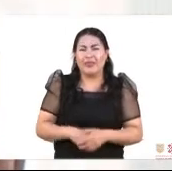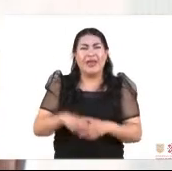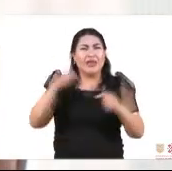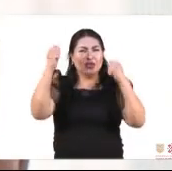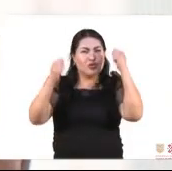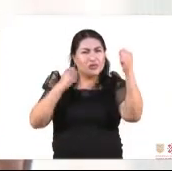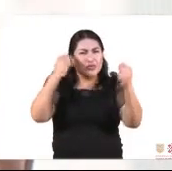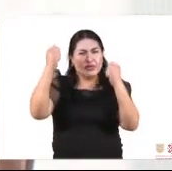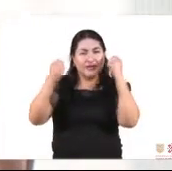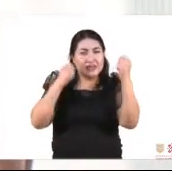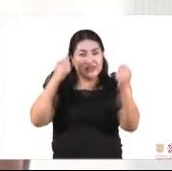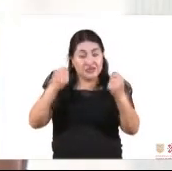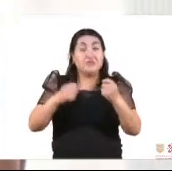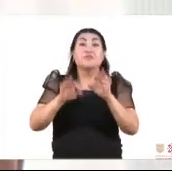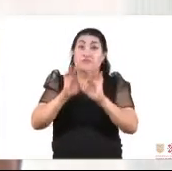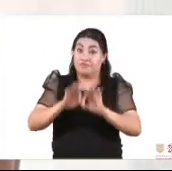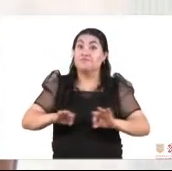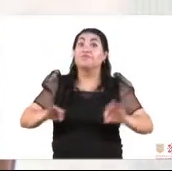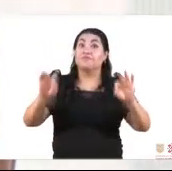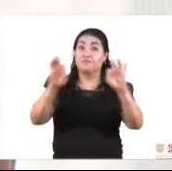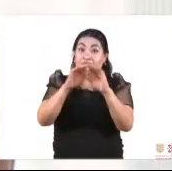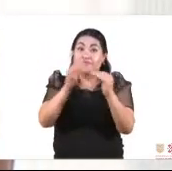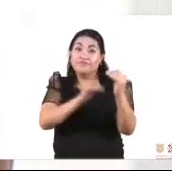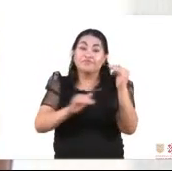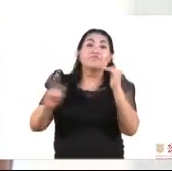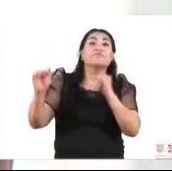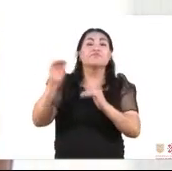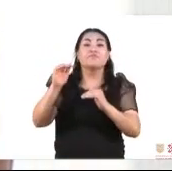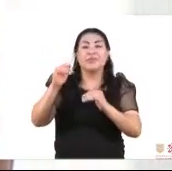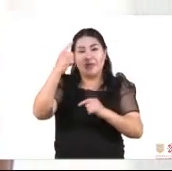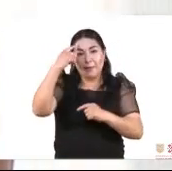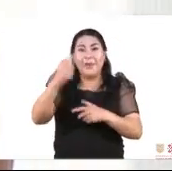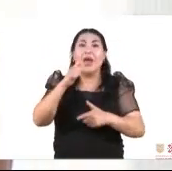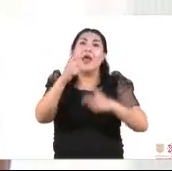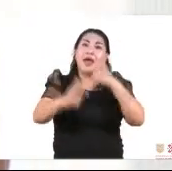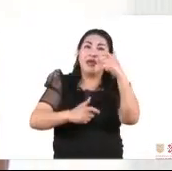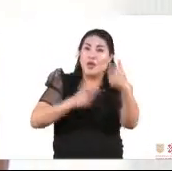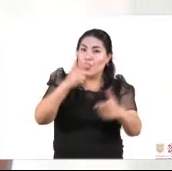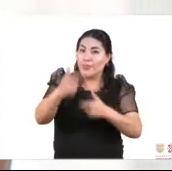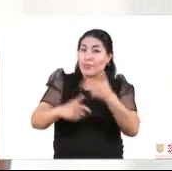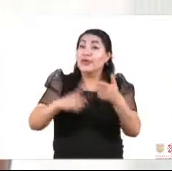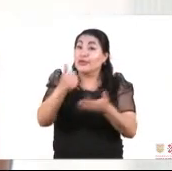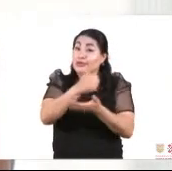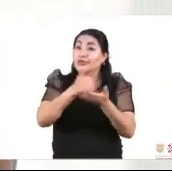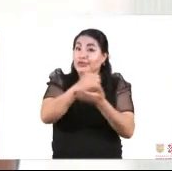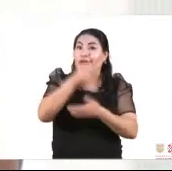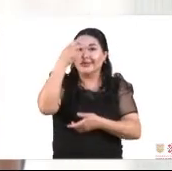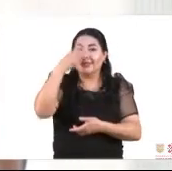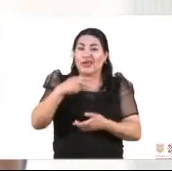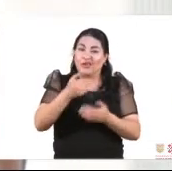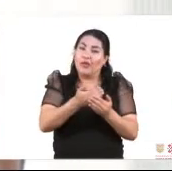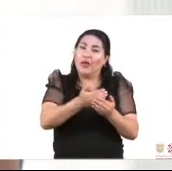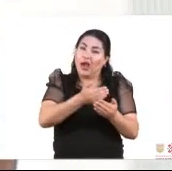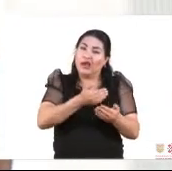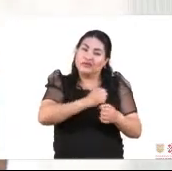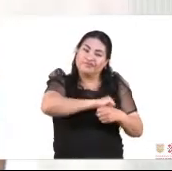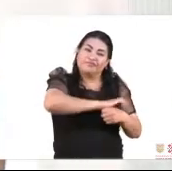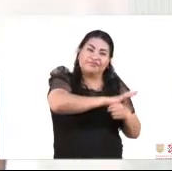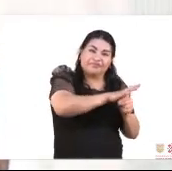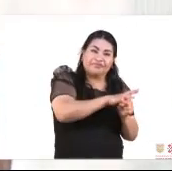turismo está teniendo un papel relevante en la repercusión económica de la ciudad después de la pandemia.